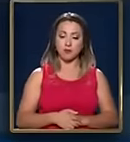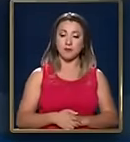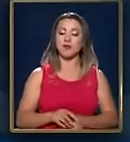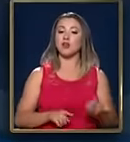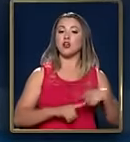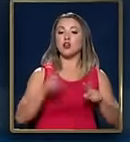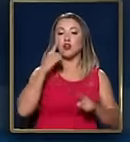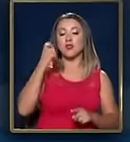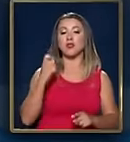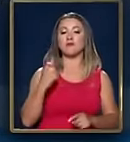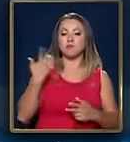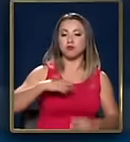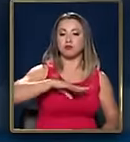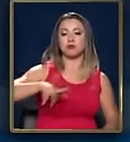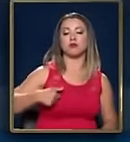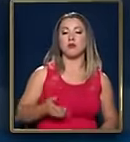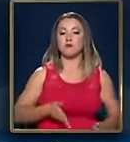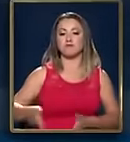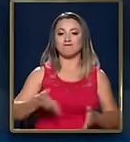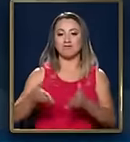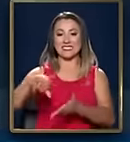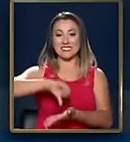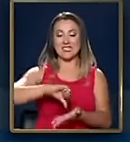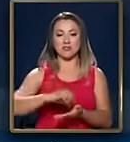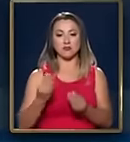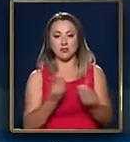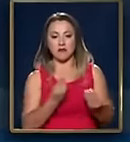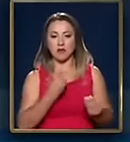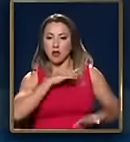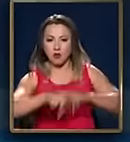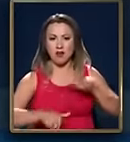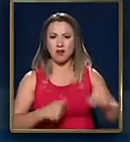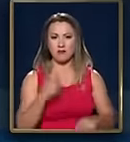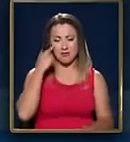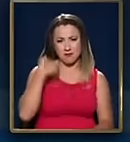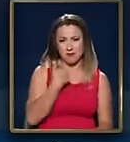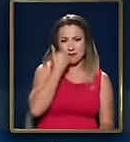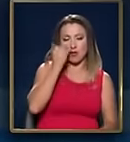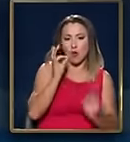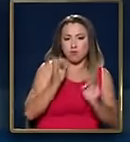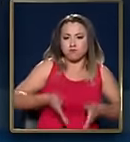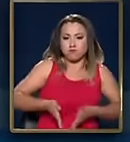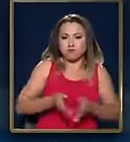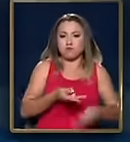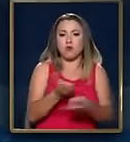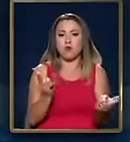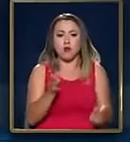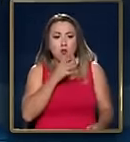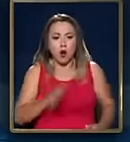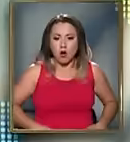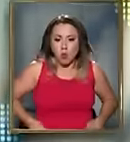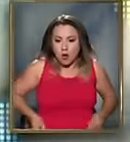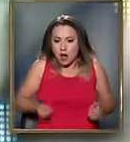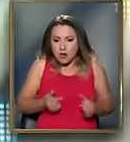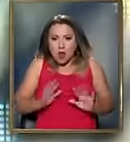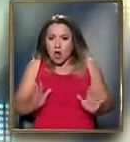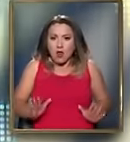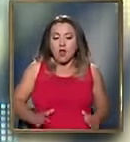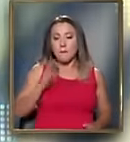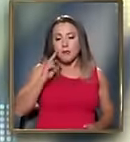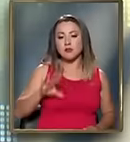El otro día lo saltaron en pleno paseo humano, hallaban que robarle, imagínate la vergüenza que pasó en plena vía pública. Y el weón decía, weón, no tengo ni uno, ni uno. Mira,